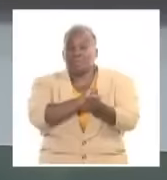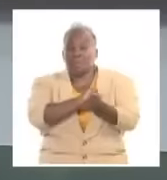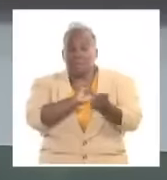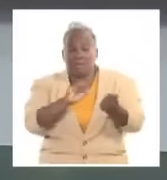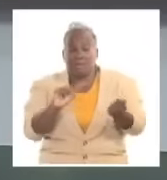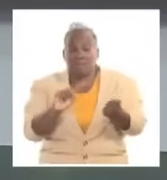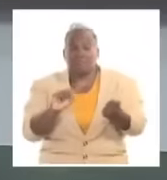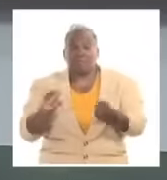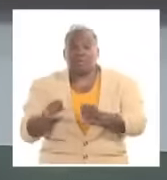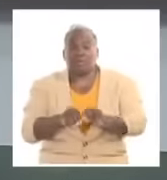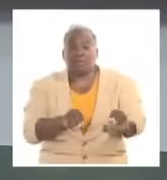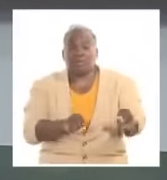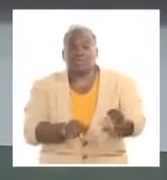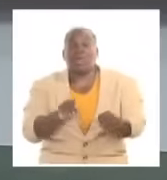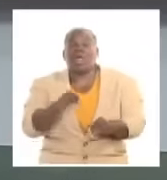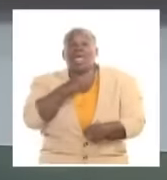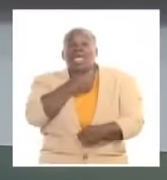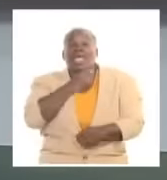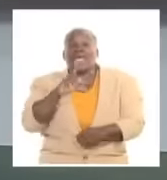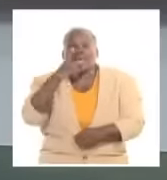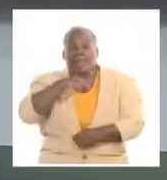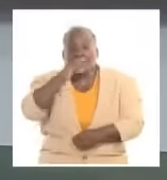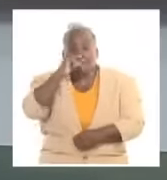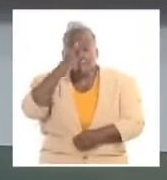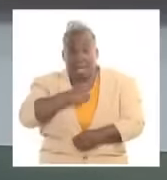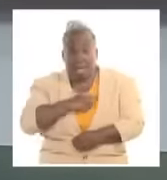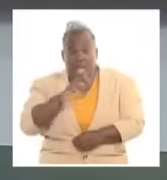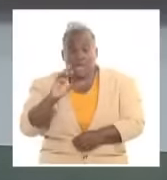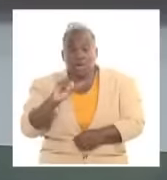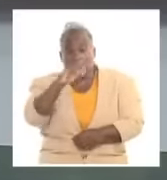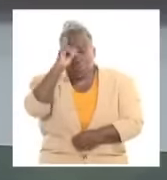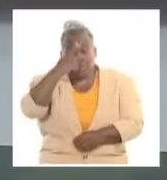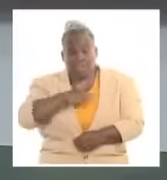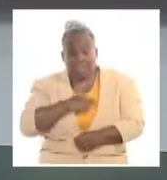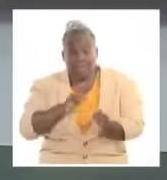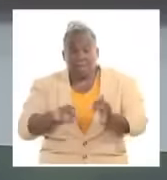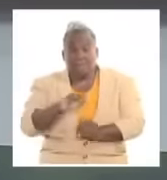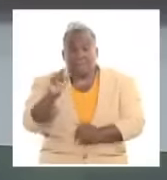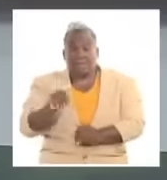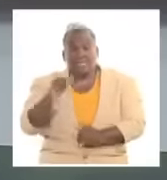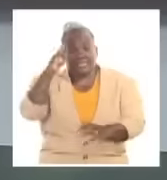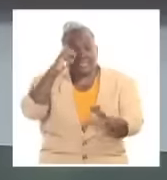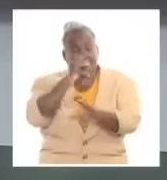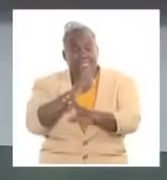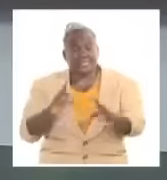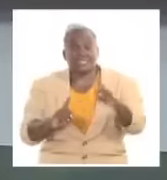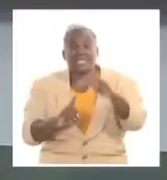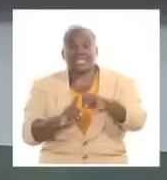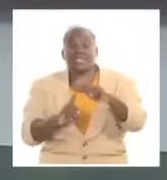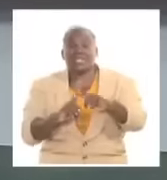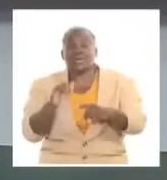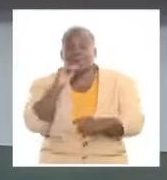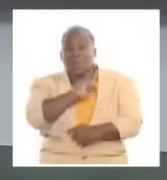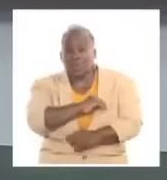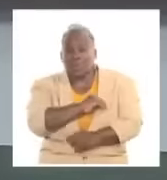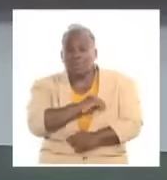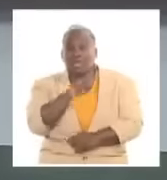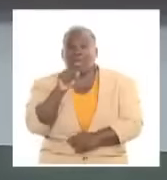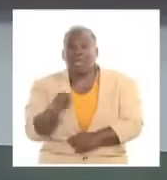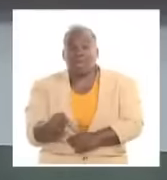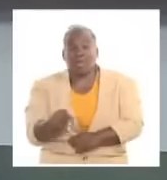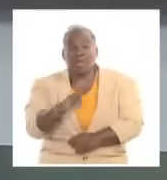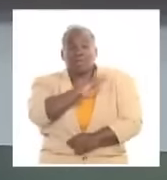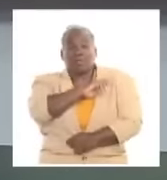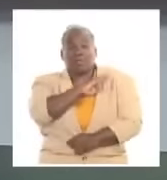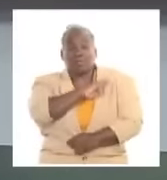renovación a la compañera Elba Rosa Pérez Montoya del cargo de ministra de Ciencia, Tecnología y Medio Ambiente, responsabilidad